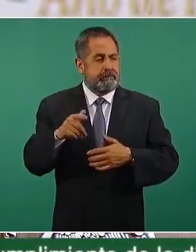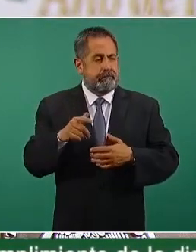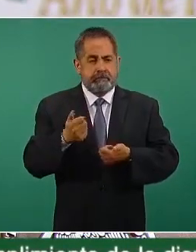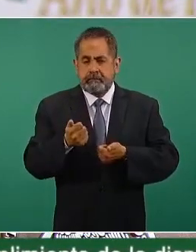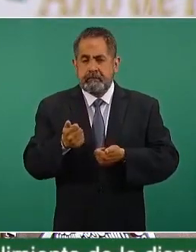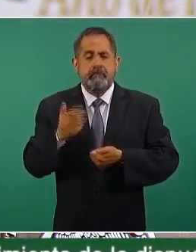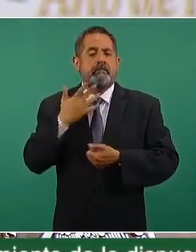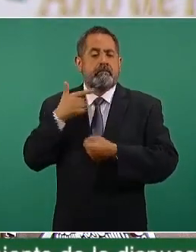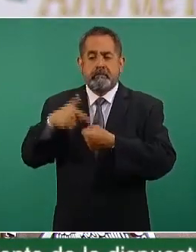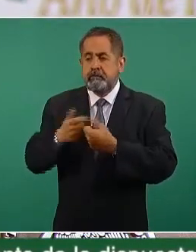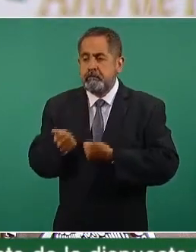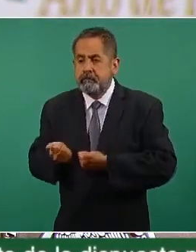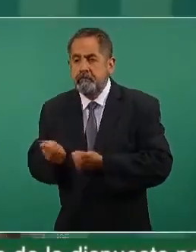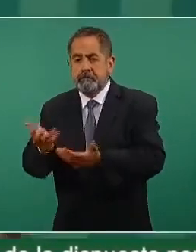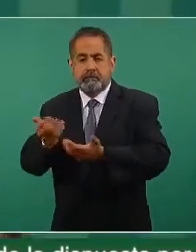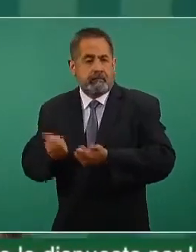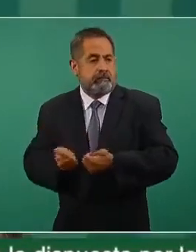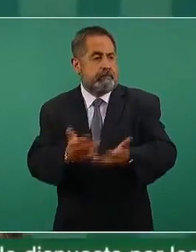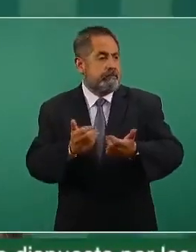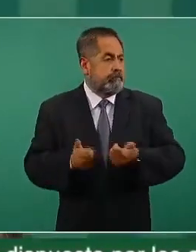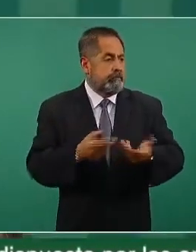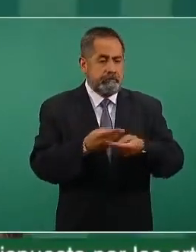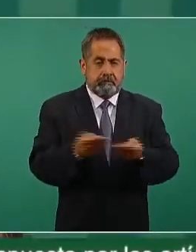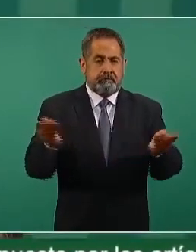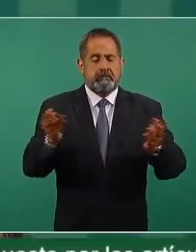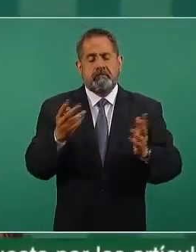distribución de las gasolinas.